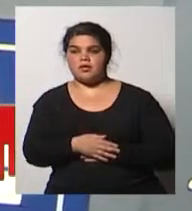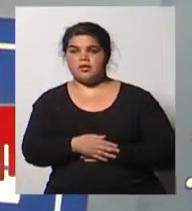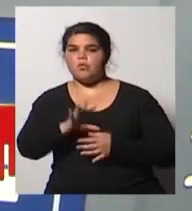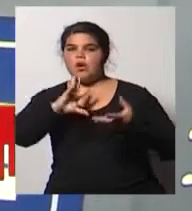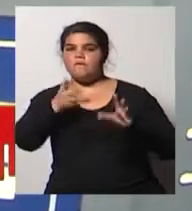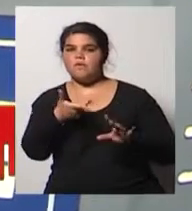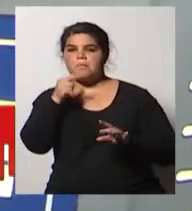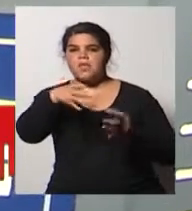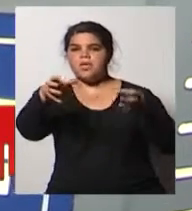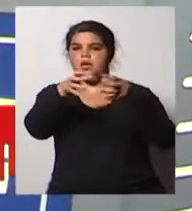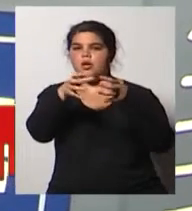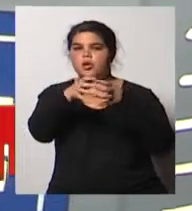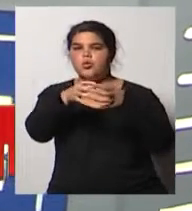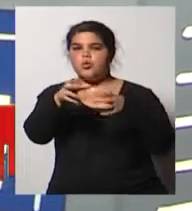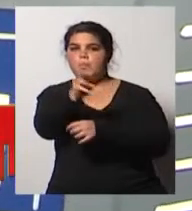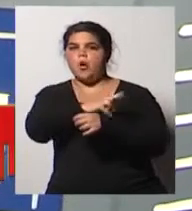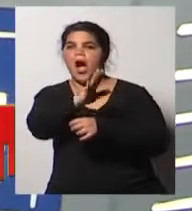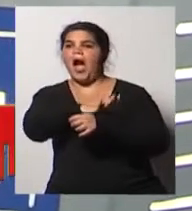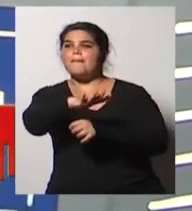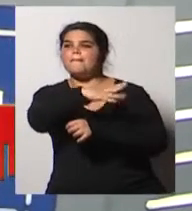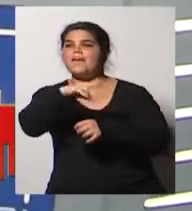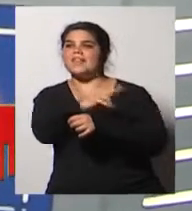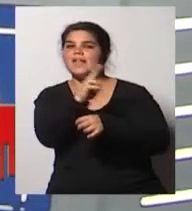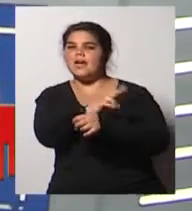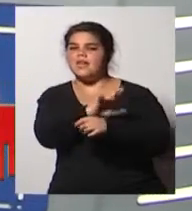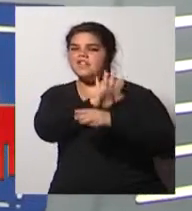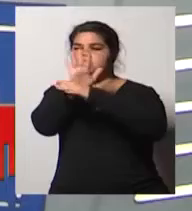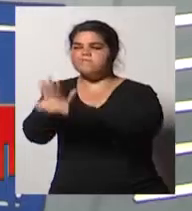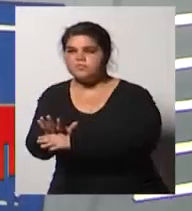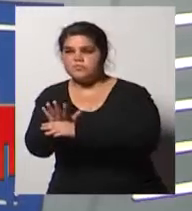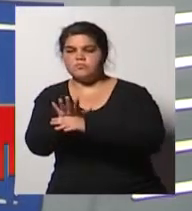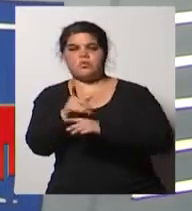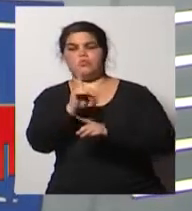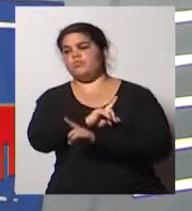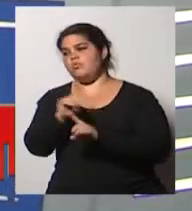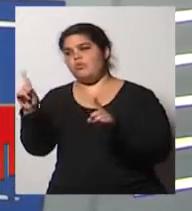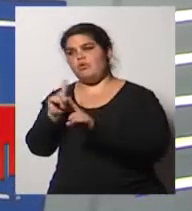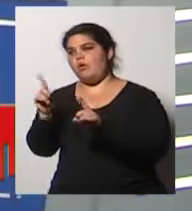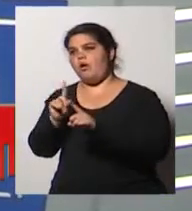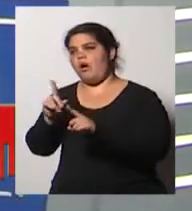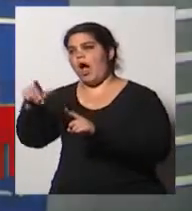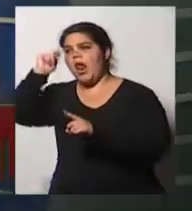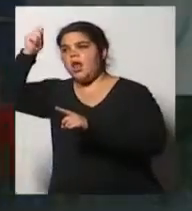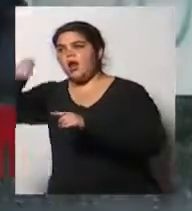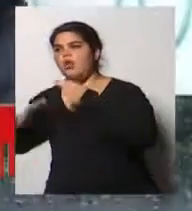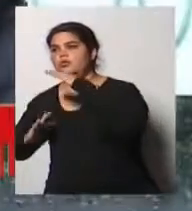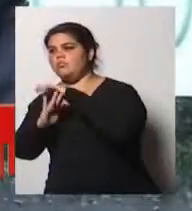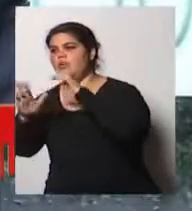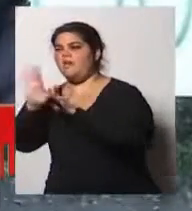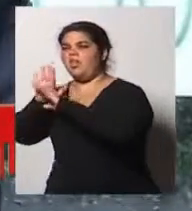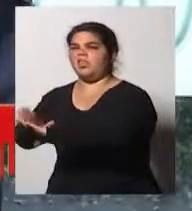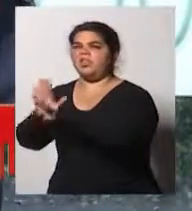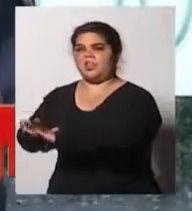social sobre la decisión o lo que puede llegar a decidir la justicia aquí en Mendoza? Sería absurdo que se pueda presionar a la Corte Suprema de